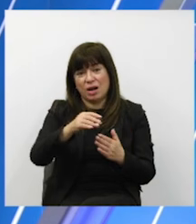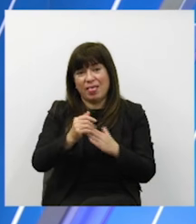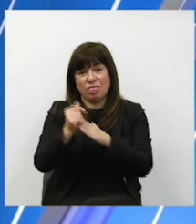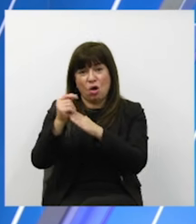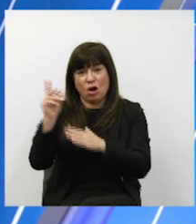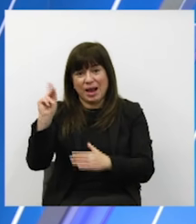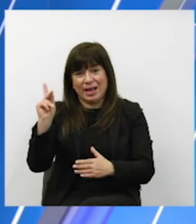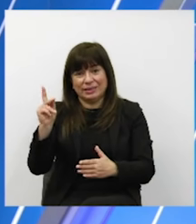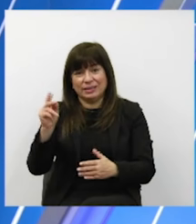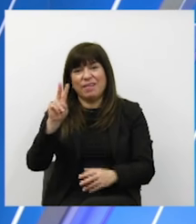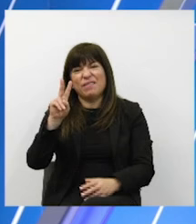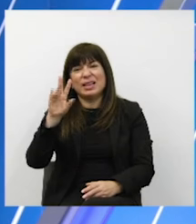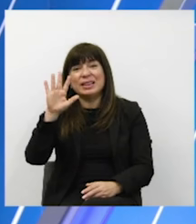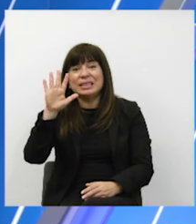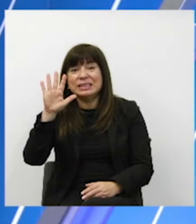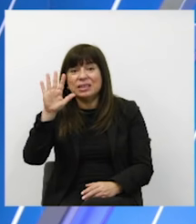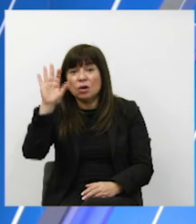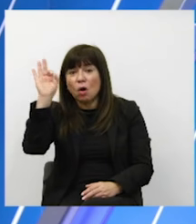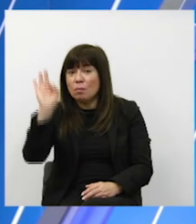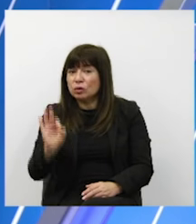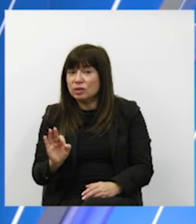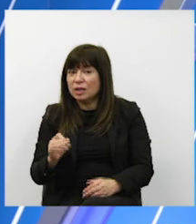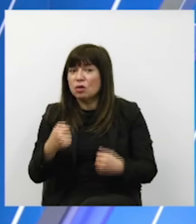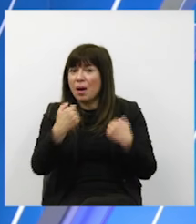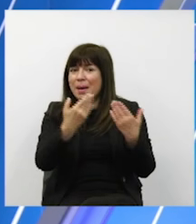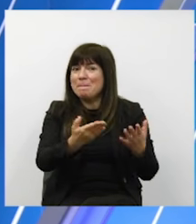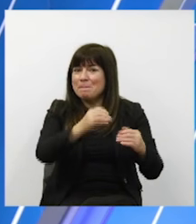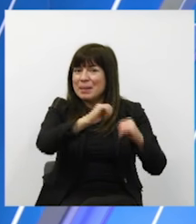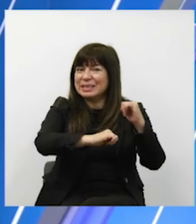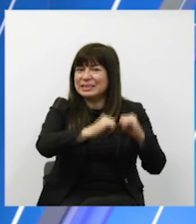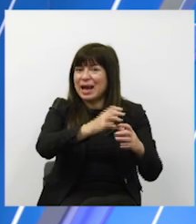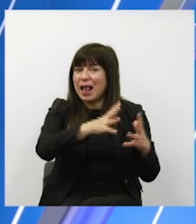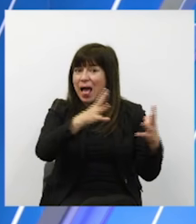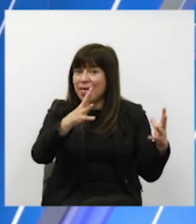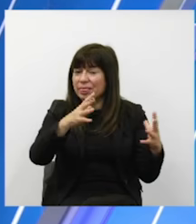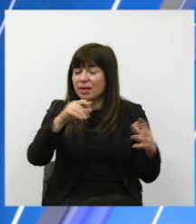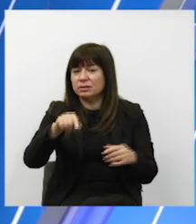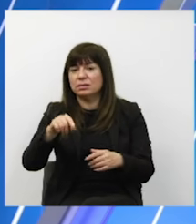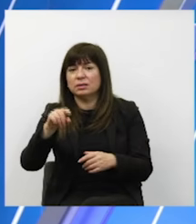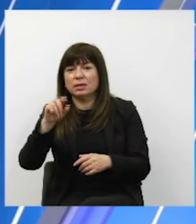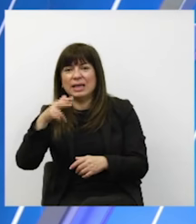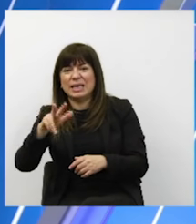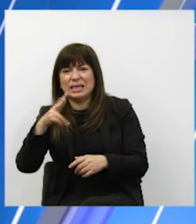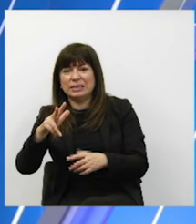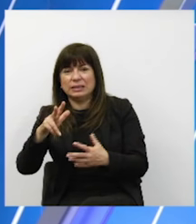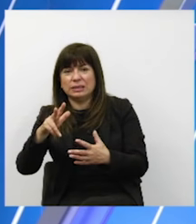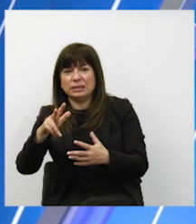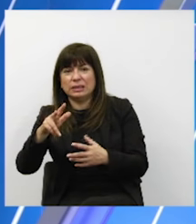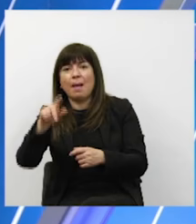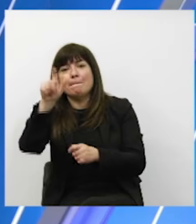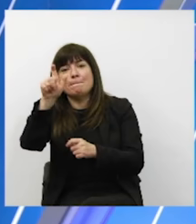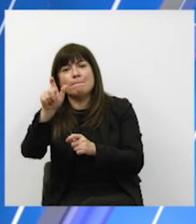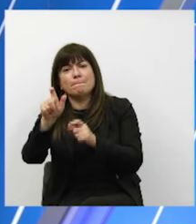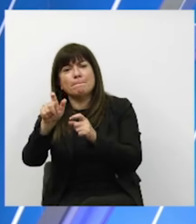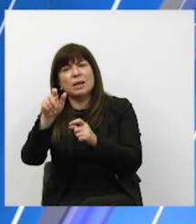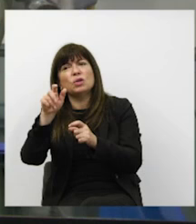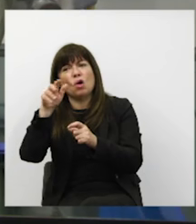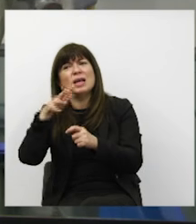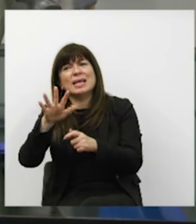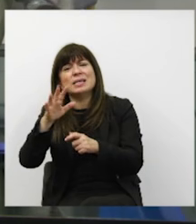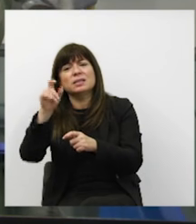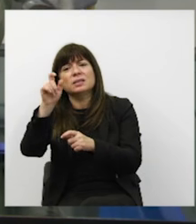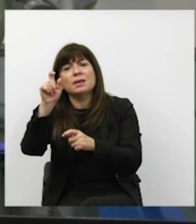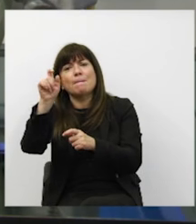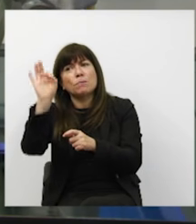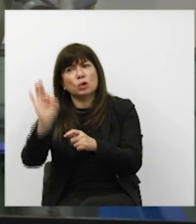va a las empresas grandes, el 15% a las empresas pequeñas y medianas y otro 25% directo a las personas. Si uno ve que en Estados Unidos no